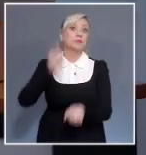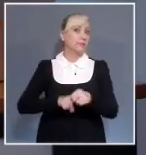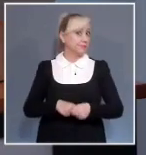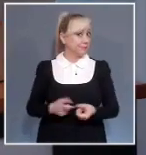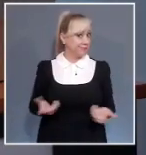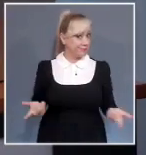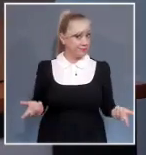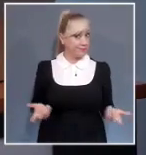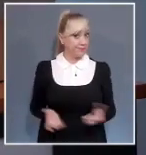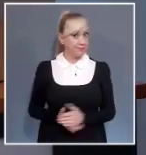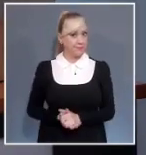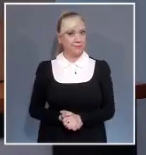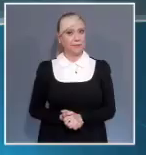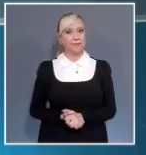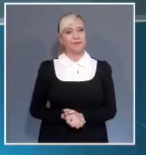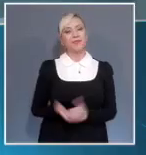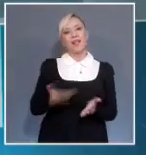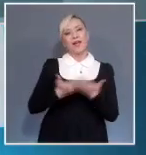Las breves del mundo.